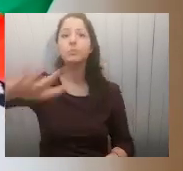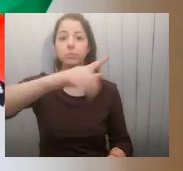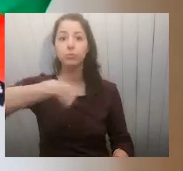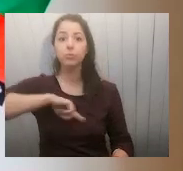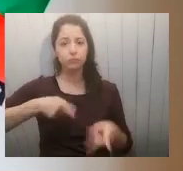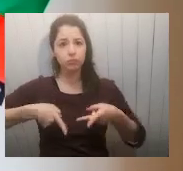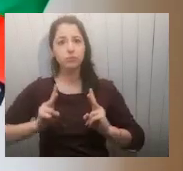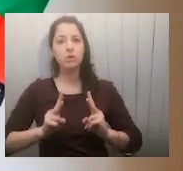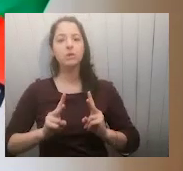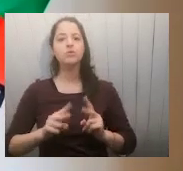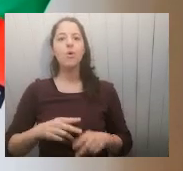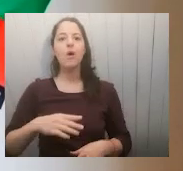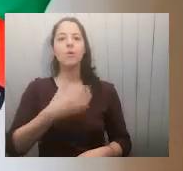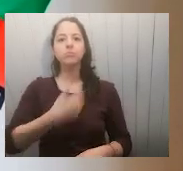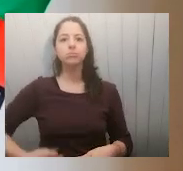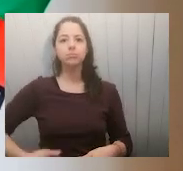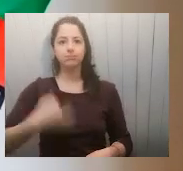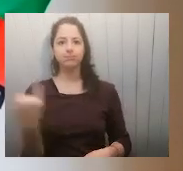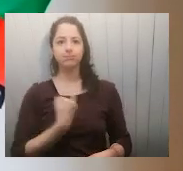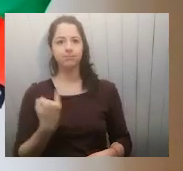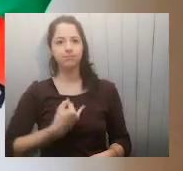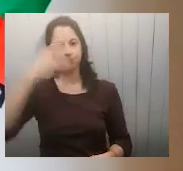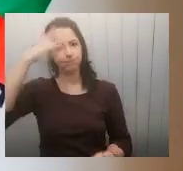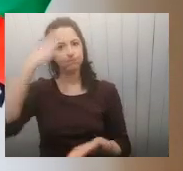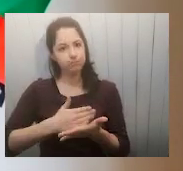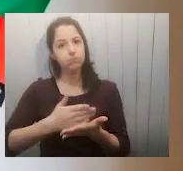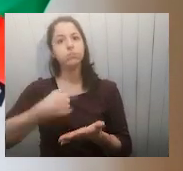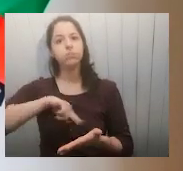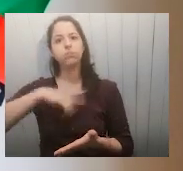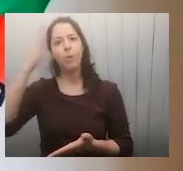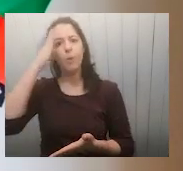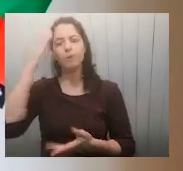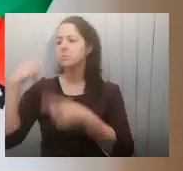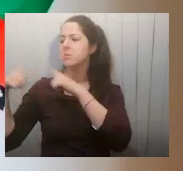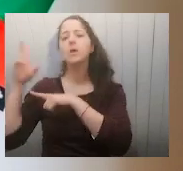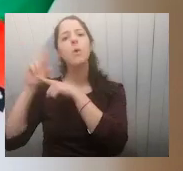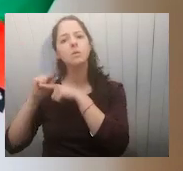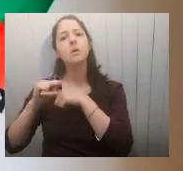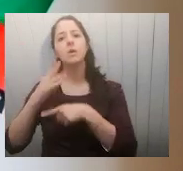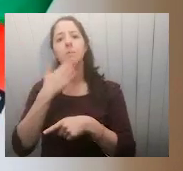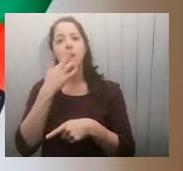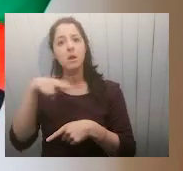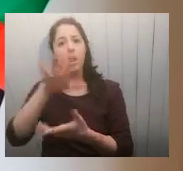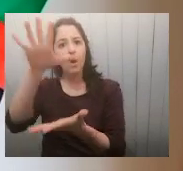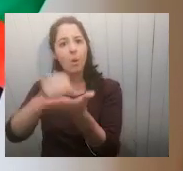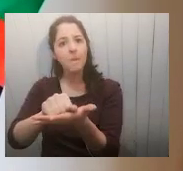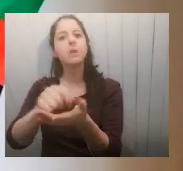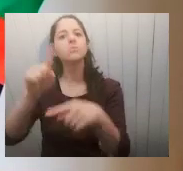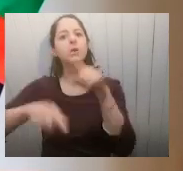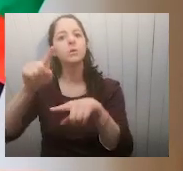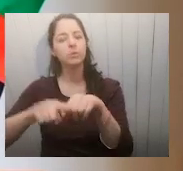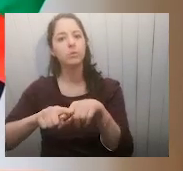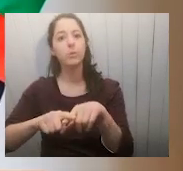violencia en sus cuerpos y territorios y el ejercicio efectivo de su autodeterminación, de su soberanía